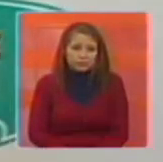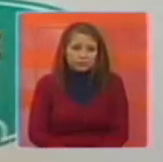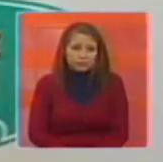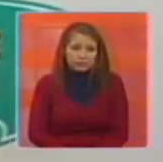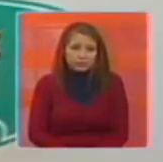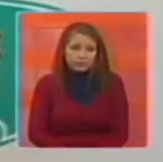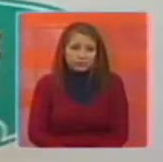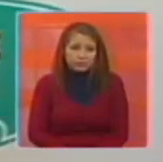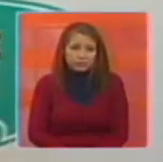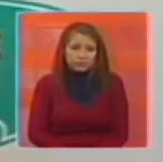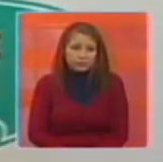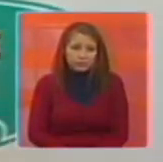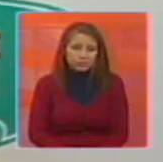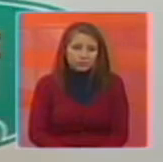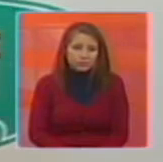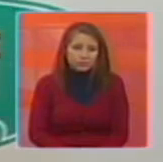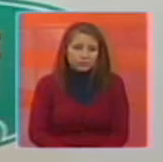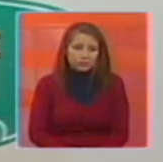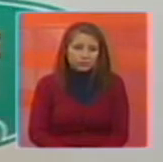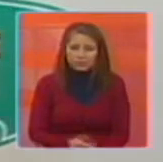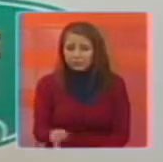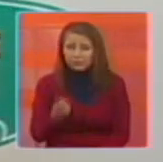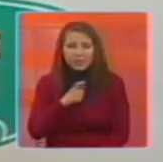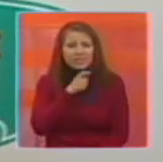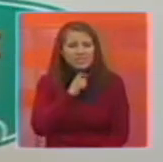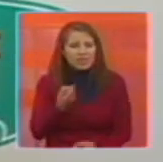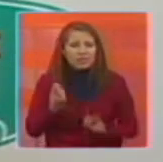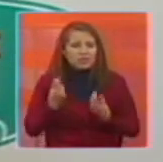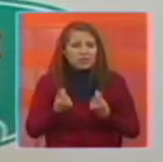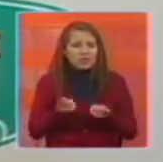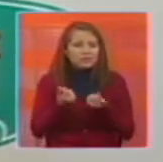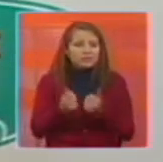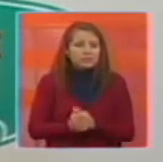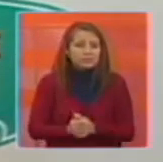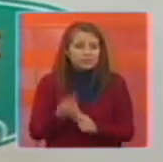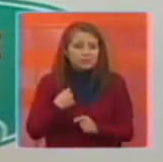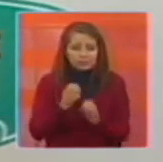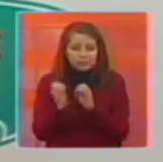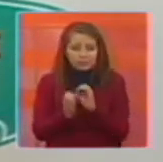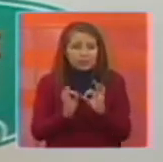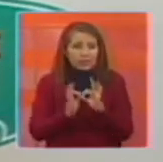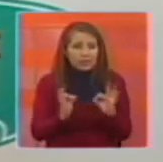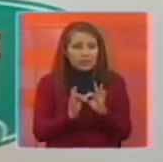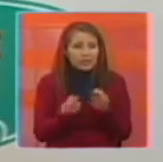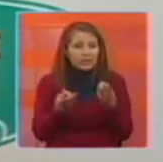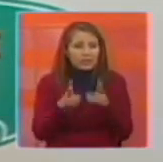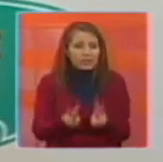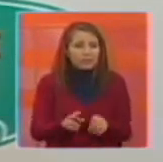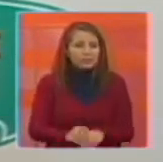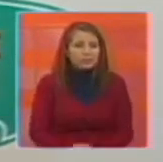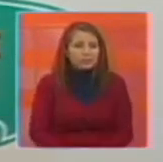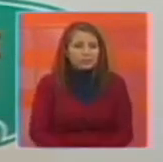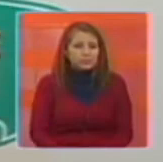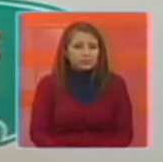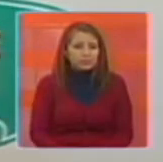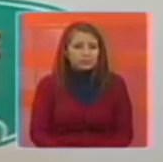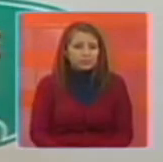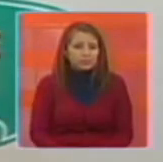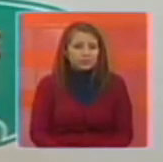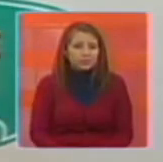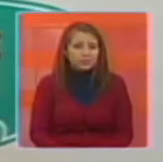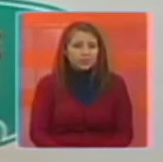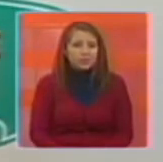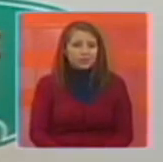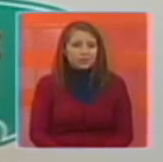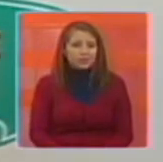Y ya está. Eso, hacer un seco rapidito. Y si nos organizamos en la limpieza de la cocina, también. Con